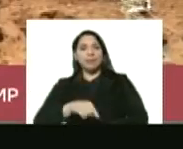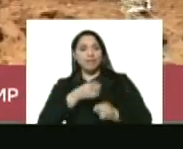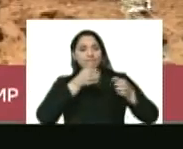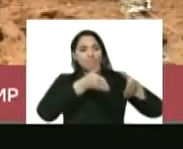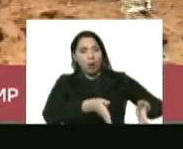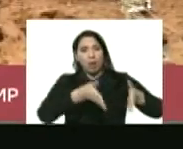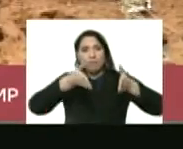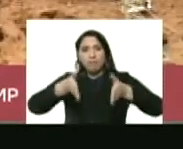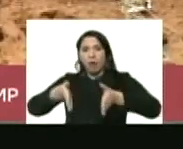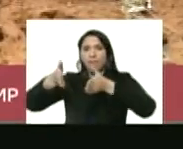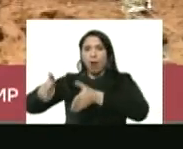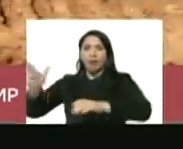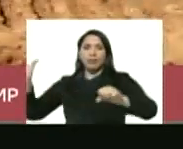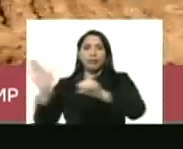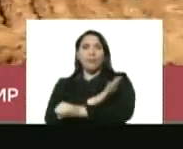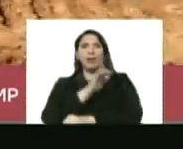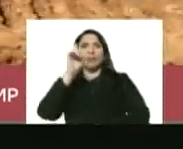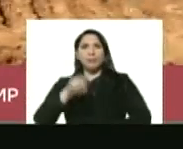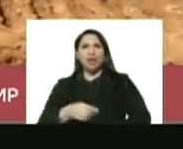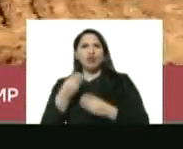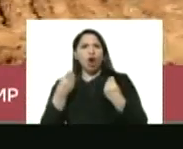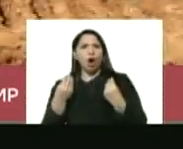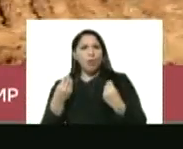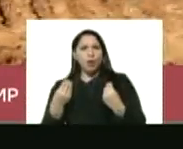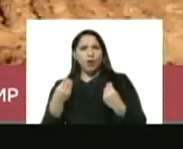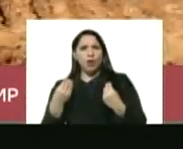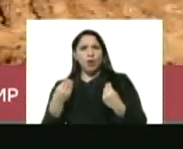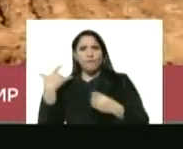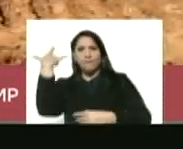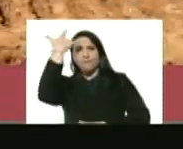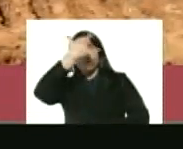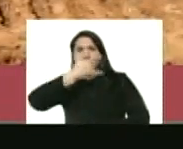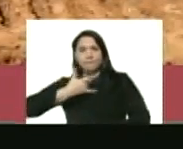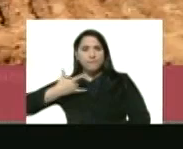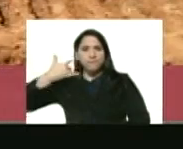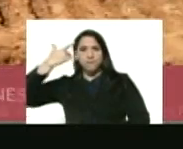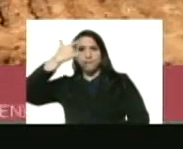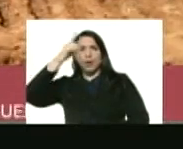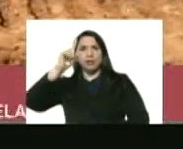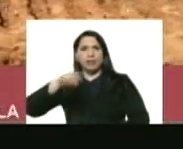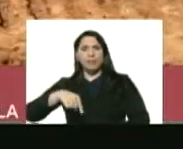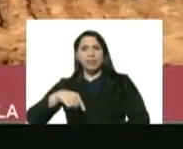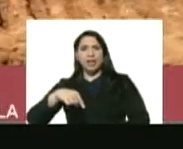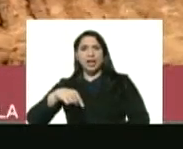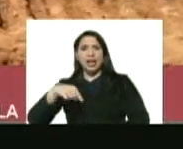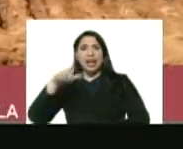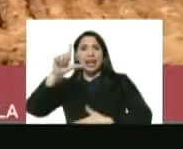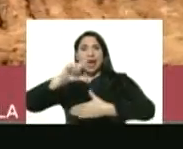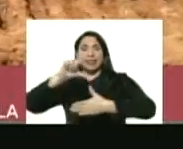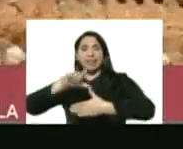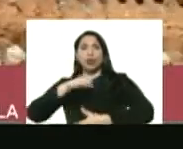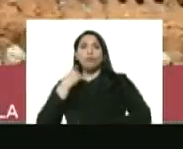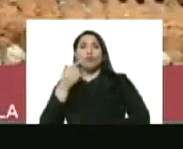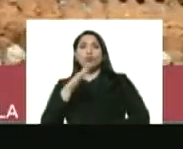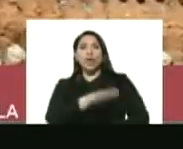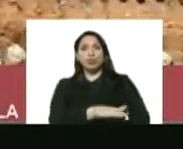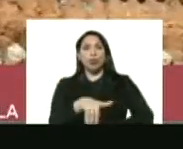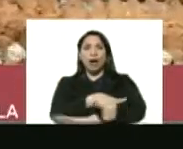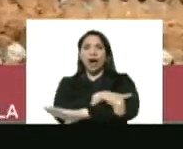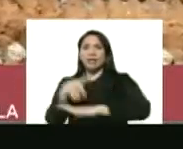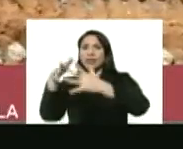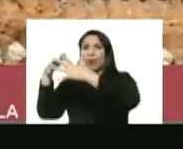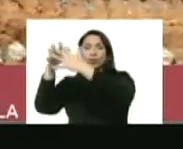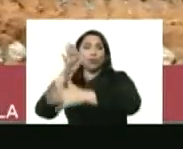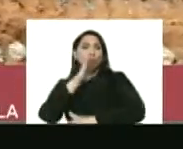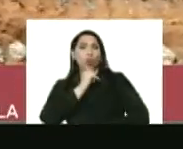comunes, para tapar cómo los afrodescendientes, los hispanos están muriendo en las calles porque